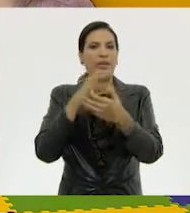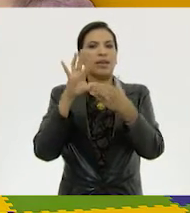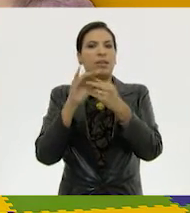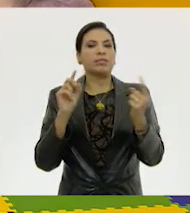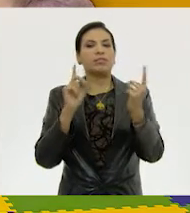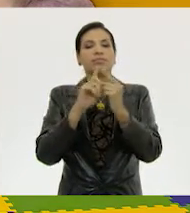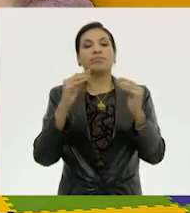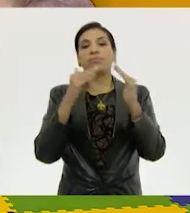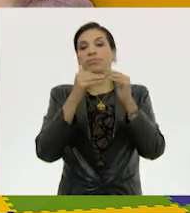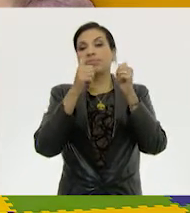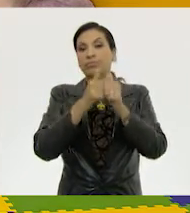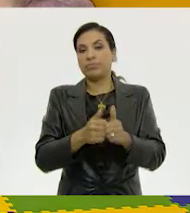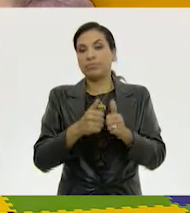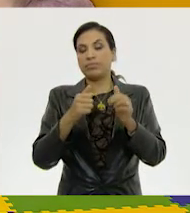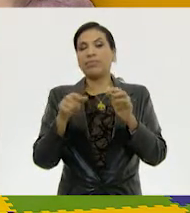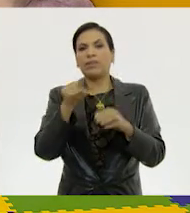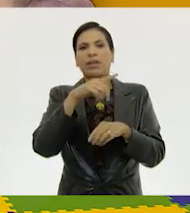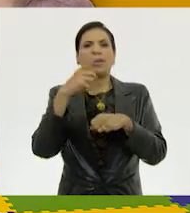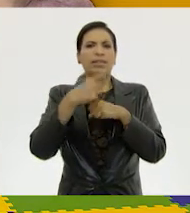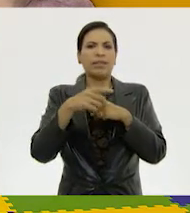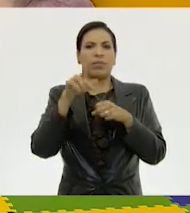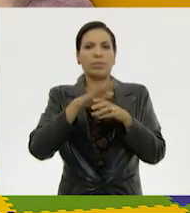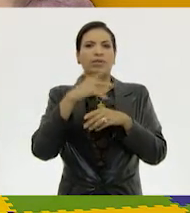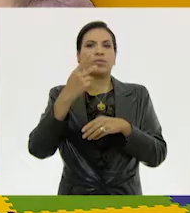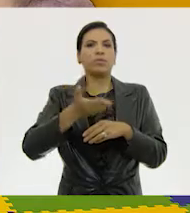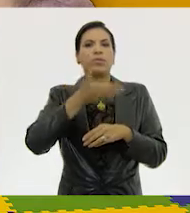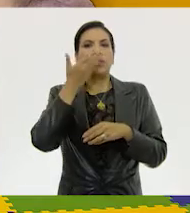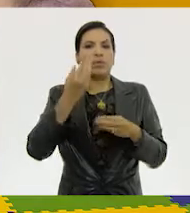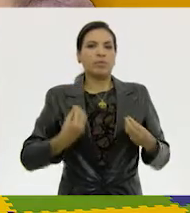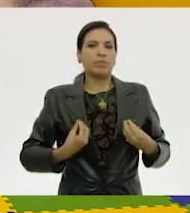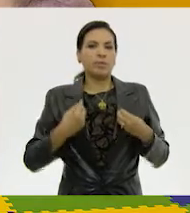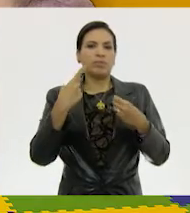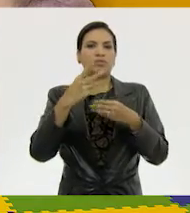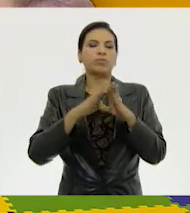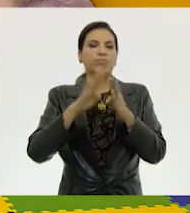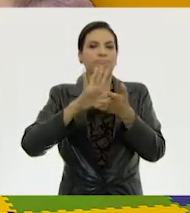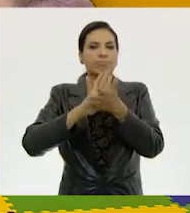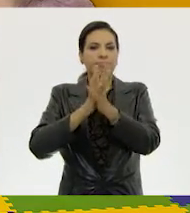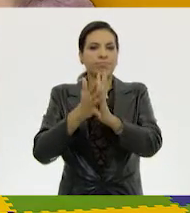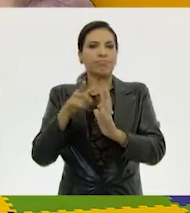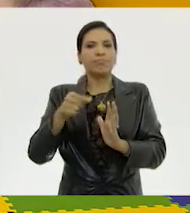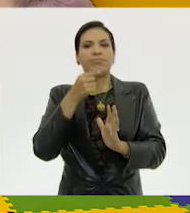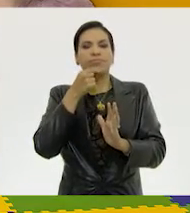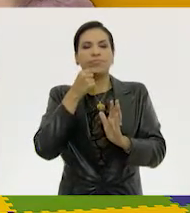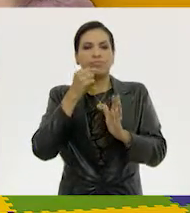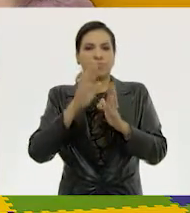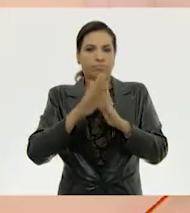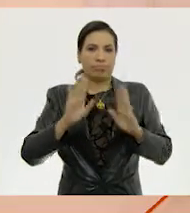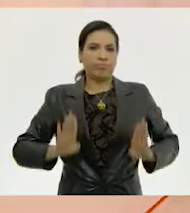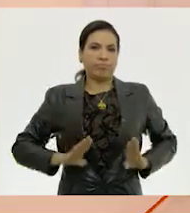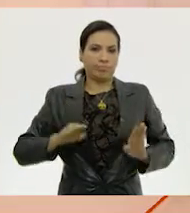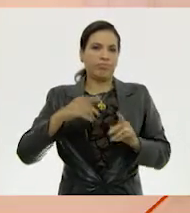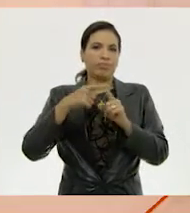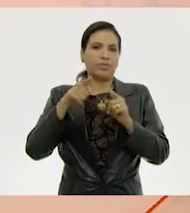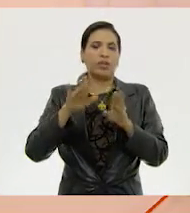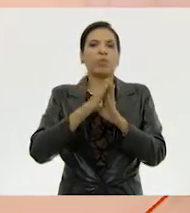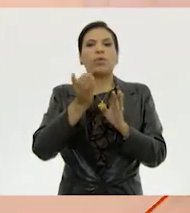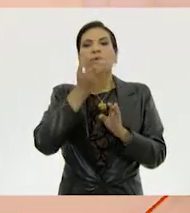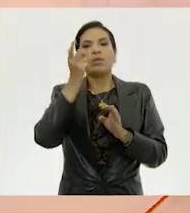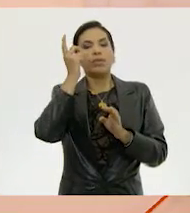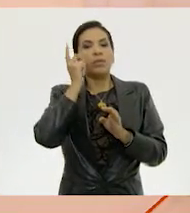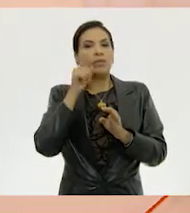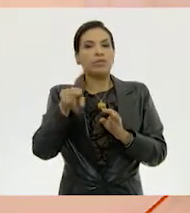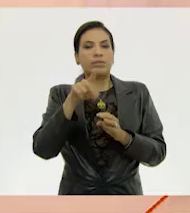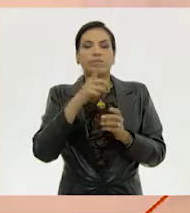el confinamiento ha afectado las rutinas y el ritmo de sus bebés, principalmente en el sueño. Los hábitos de sueño